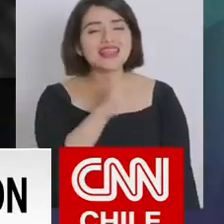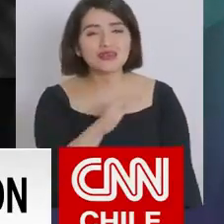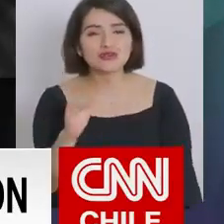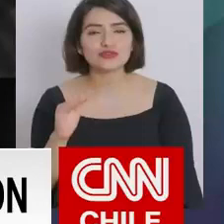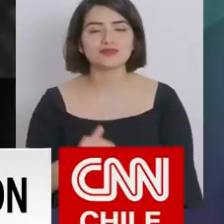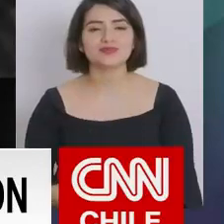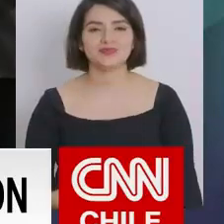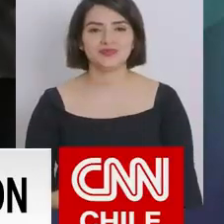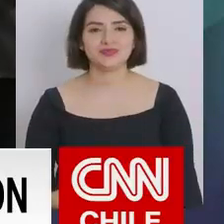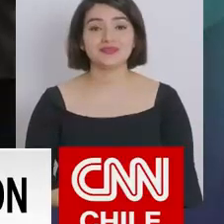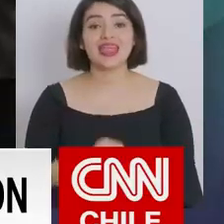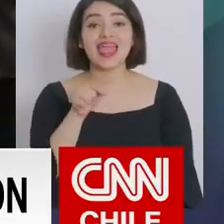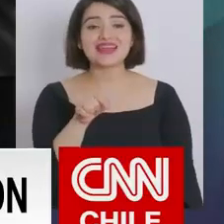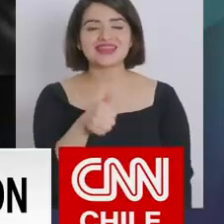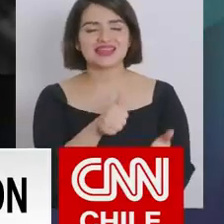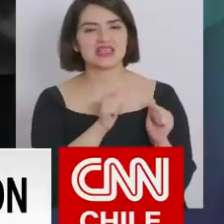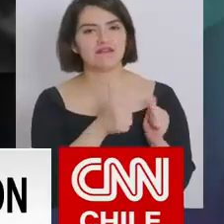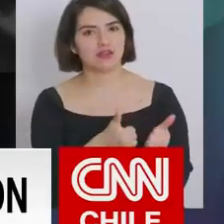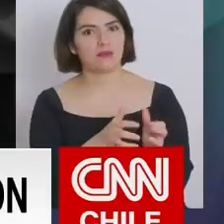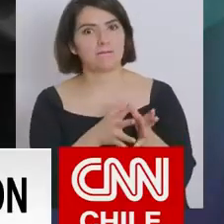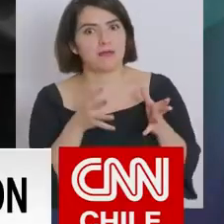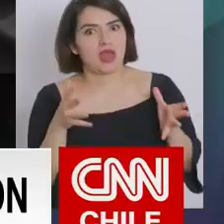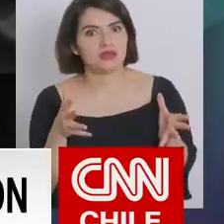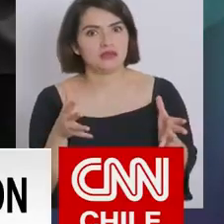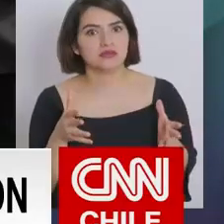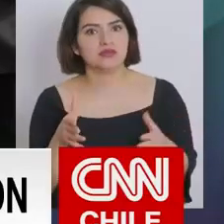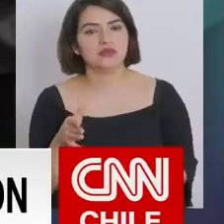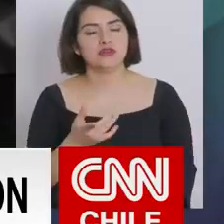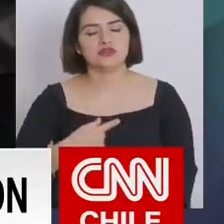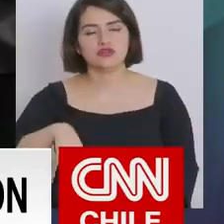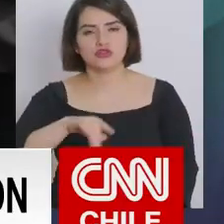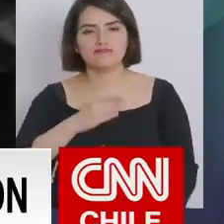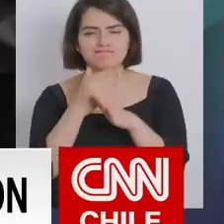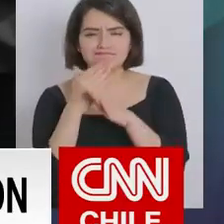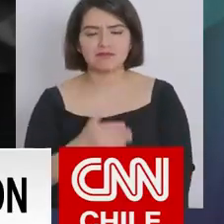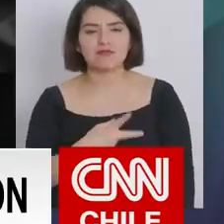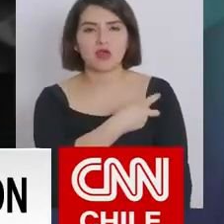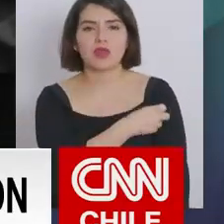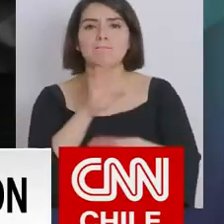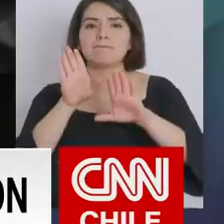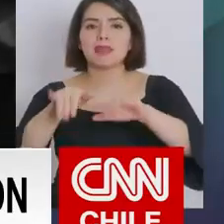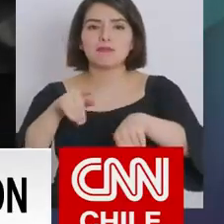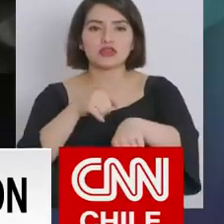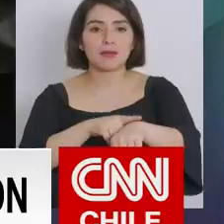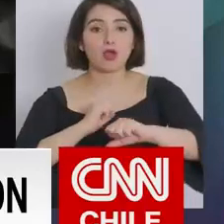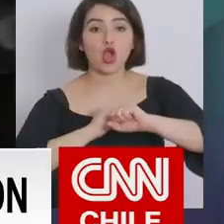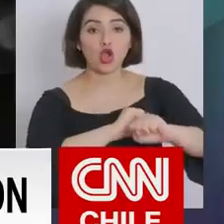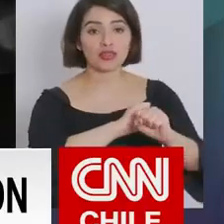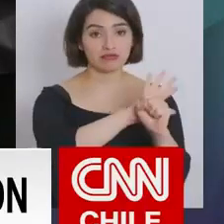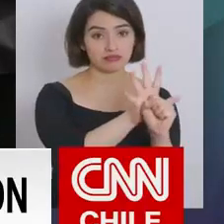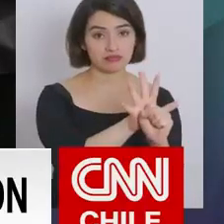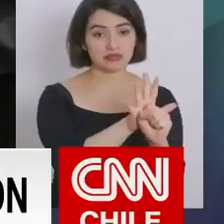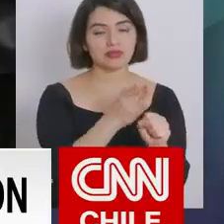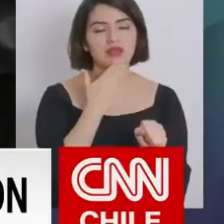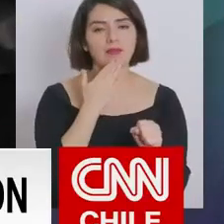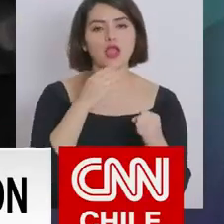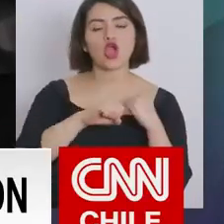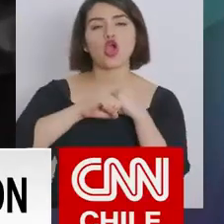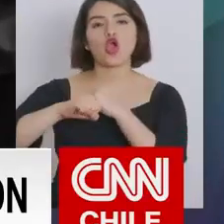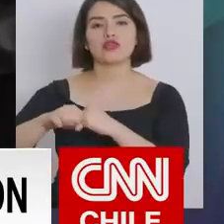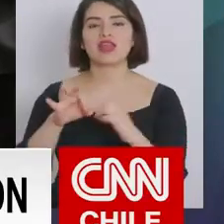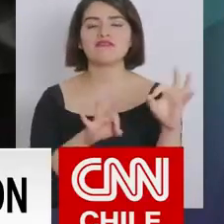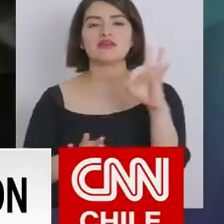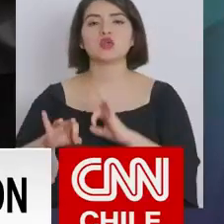Esto obviamente es un desafío mayor. Vamos a tener que estar vacunando simultáneamente contra el COVID-19 y también contra